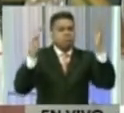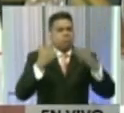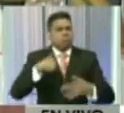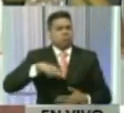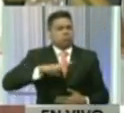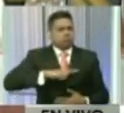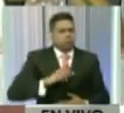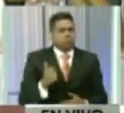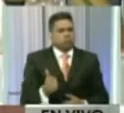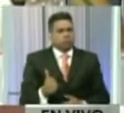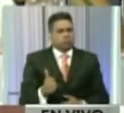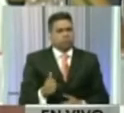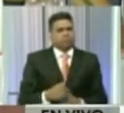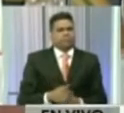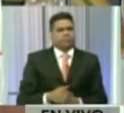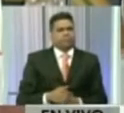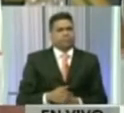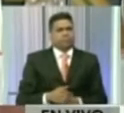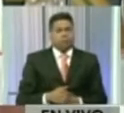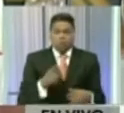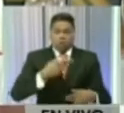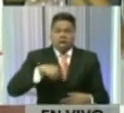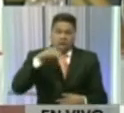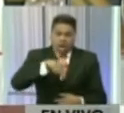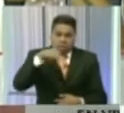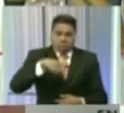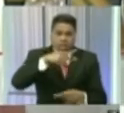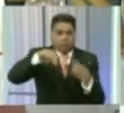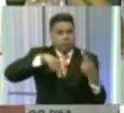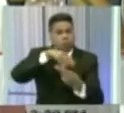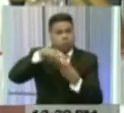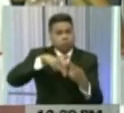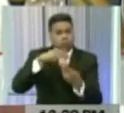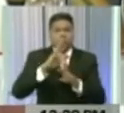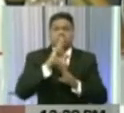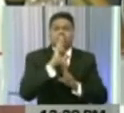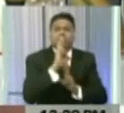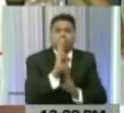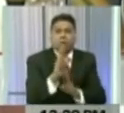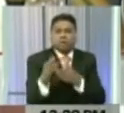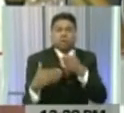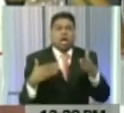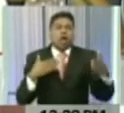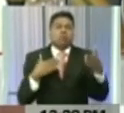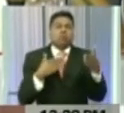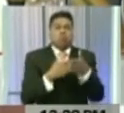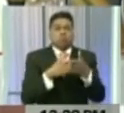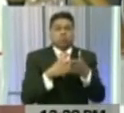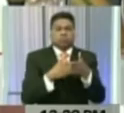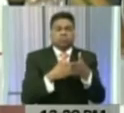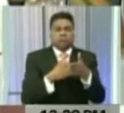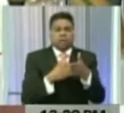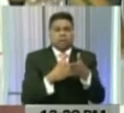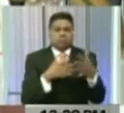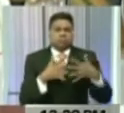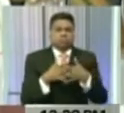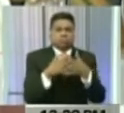neoliberalismo. No, esta revolución llegó como una respuesta al neoliberalismo. Nosotros vivimos